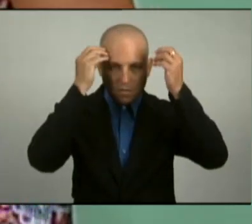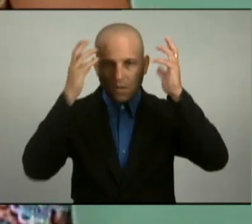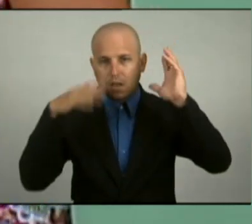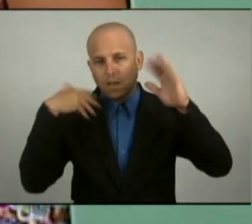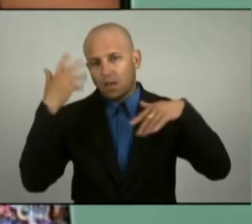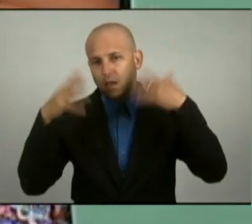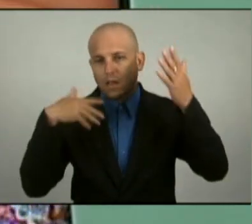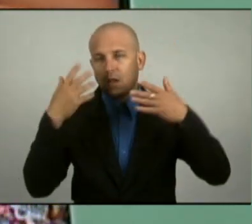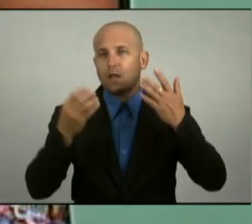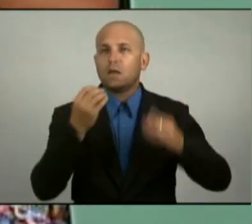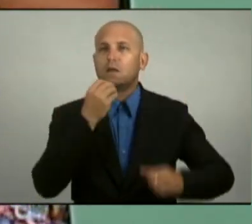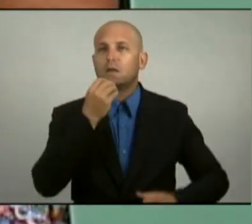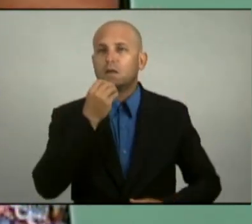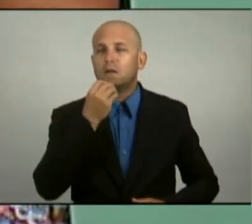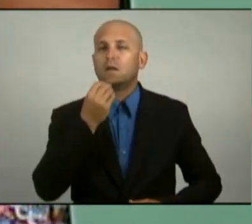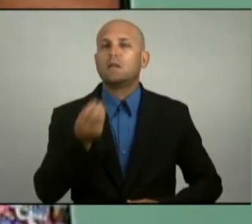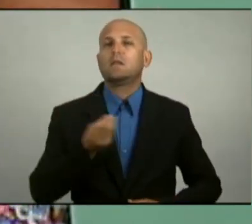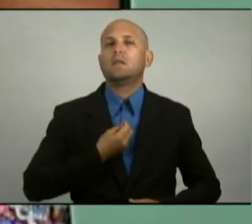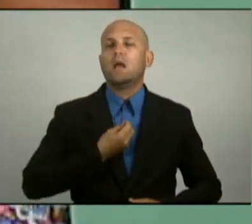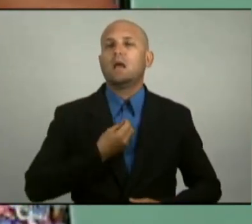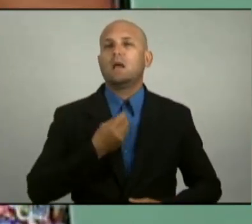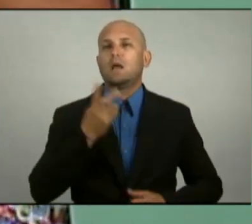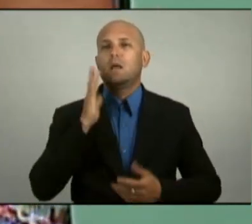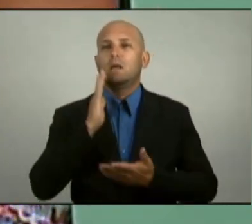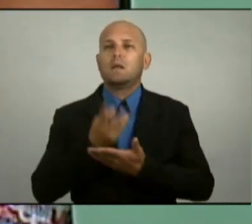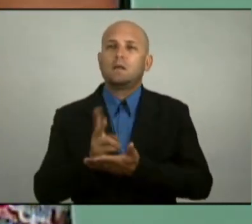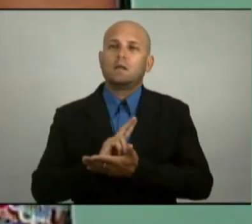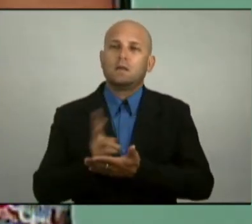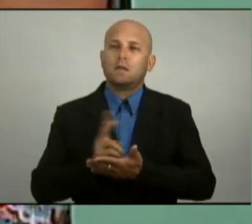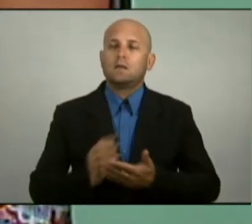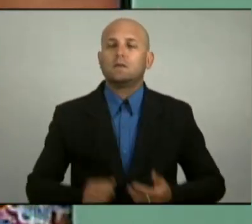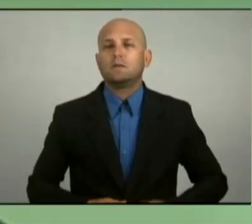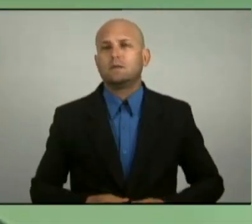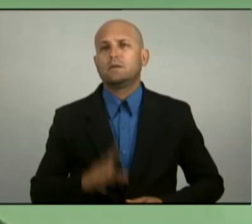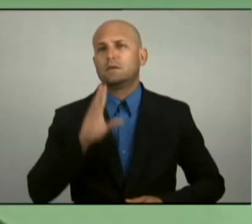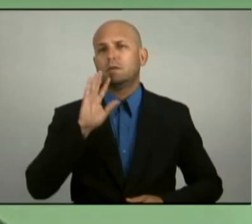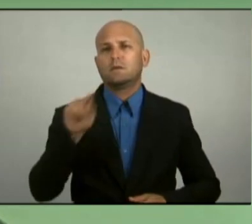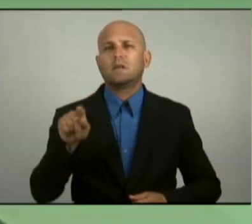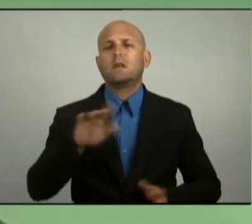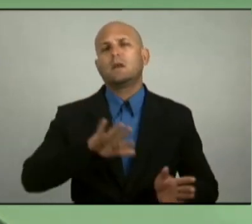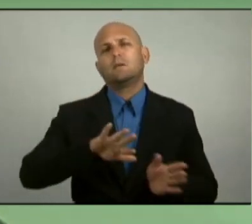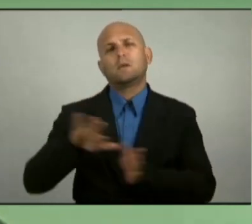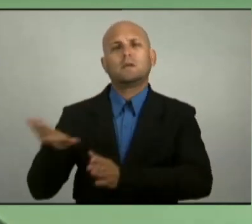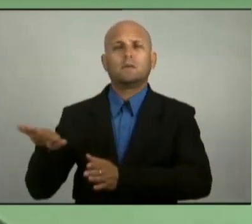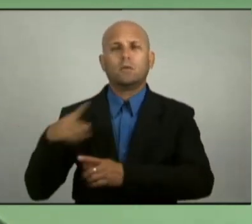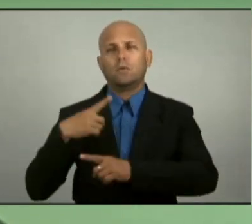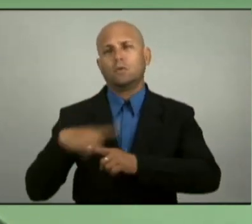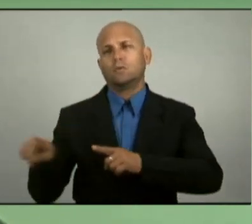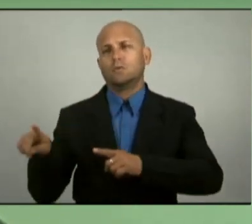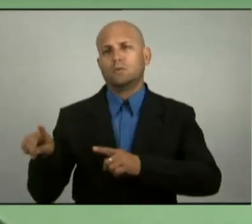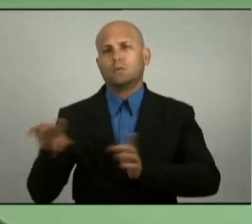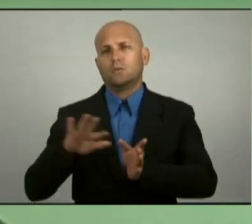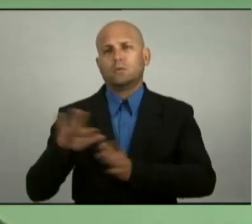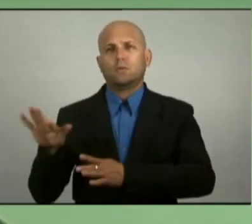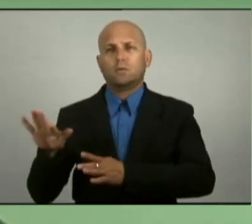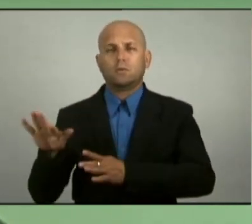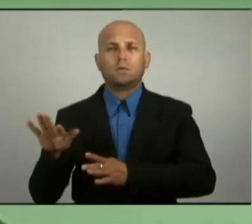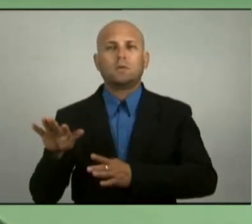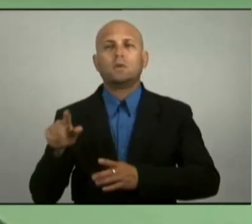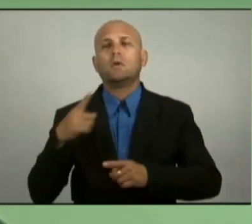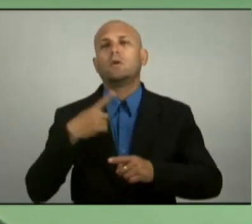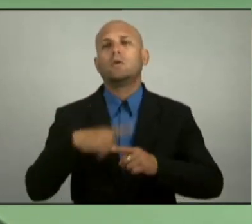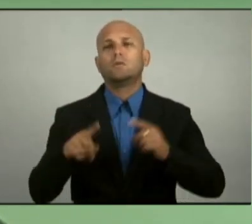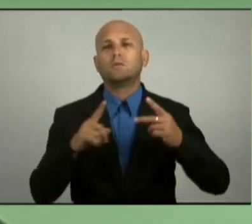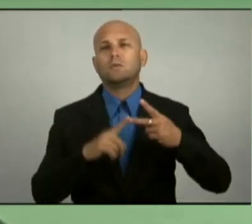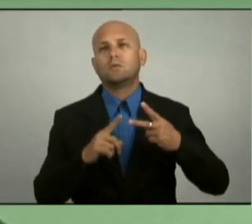preocupaciones por el estrés no eh existen otros trastornos del sueño que no son puramente el insomnio existen